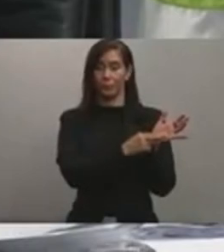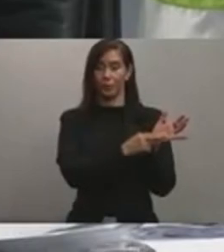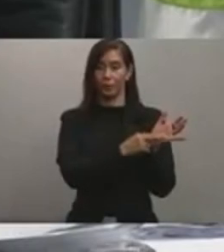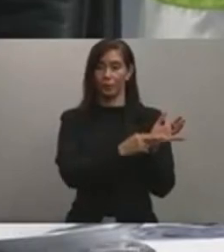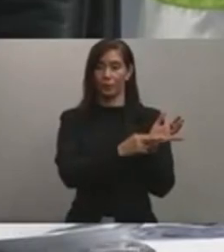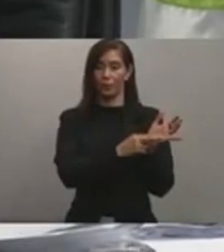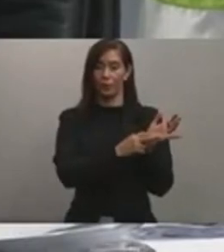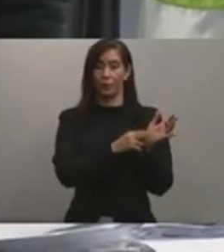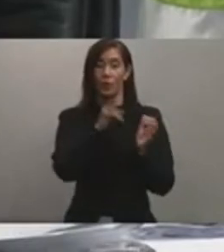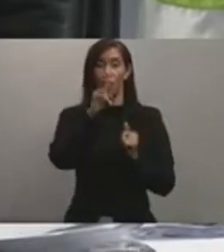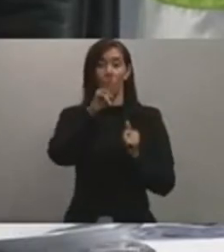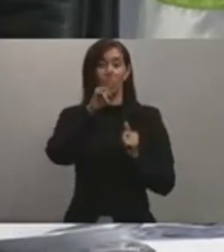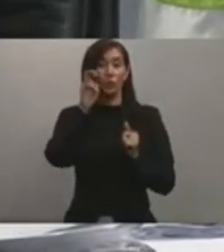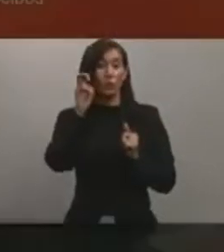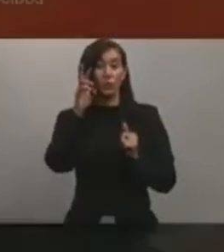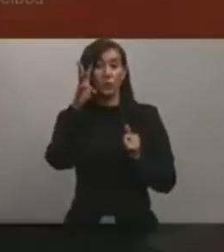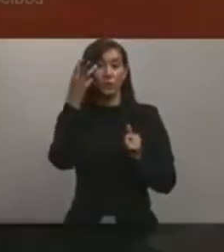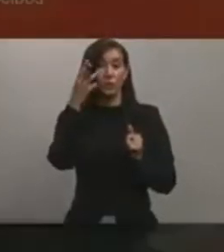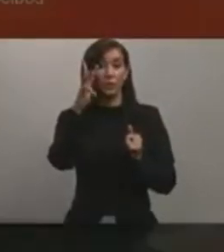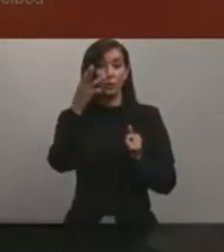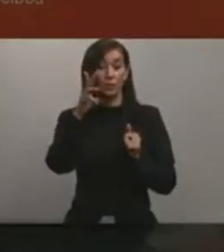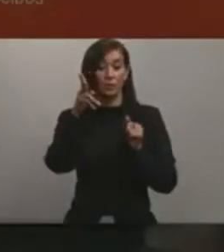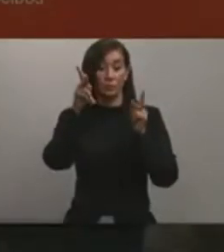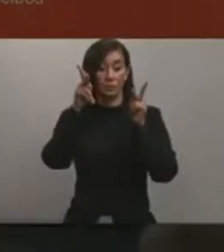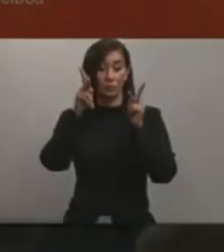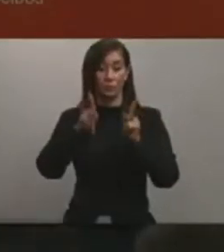de 216 casos